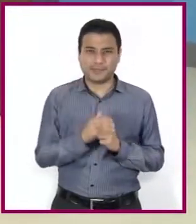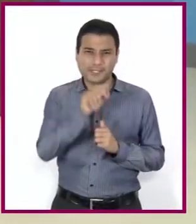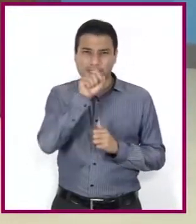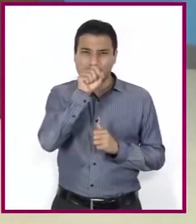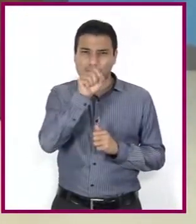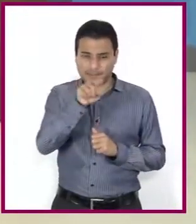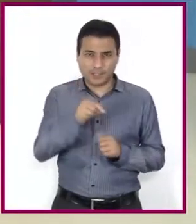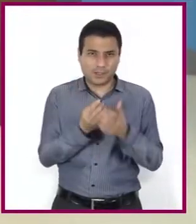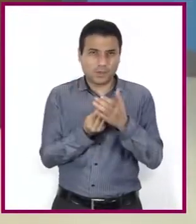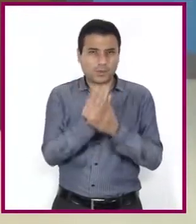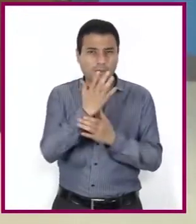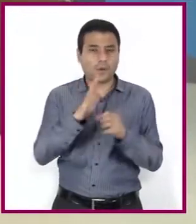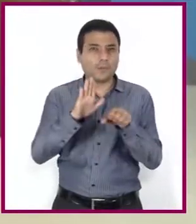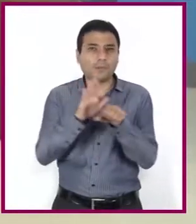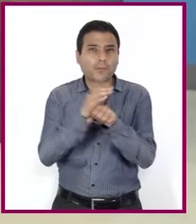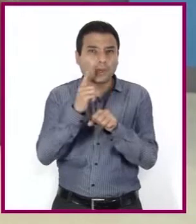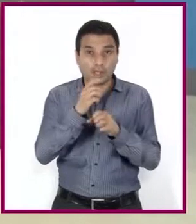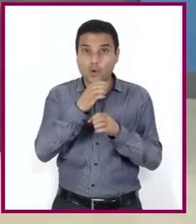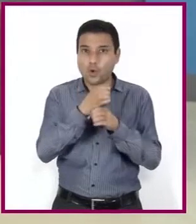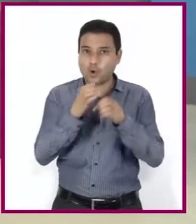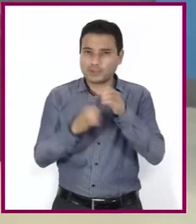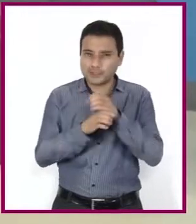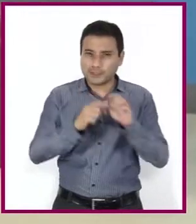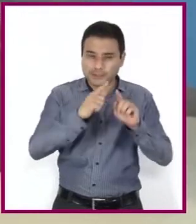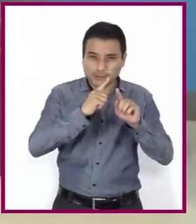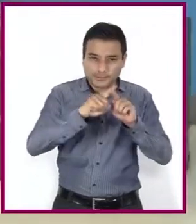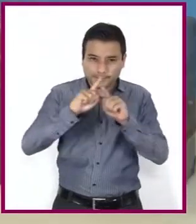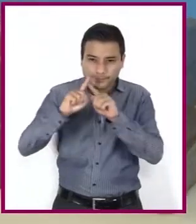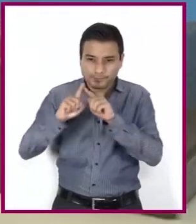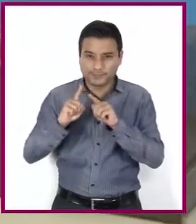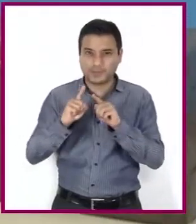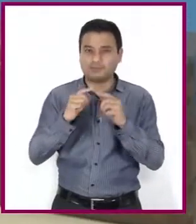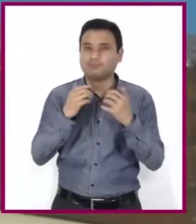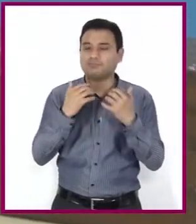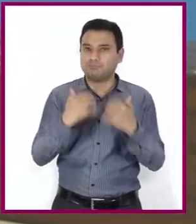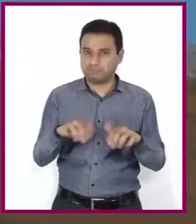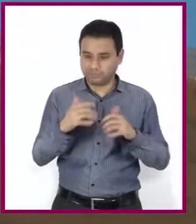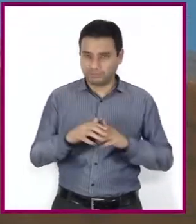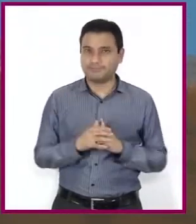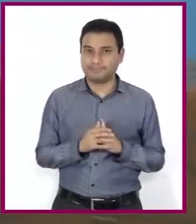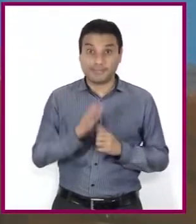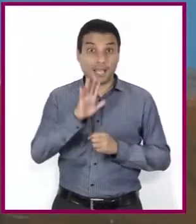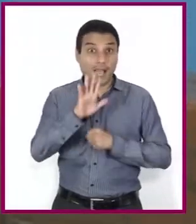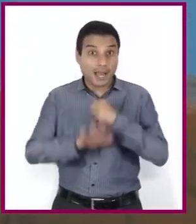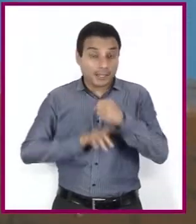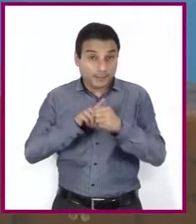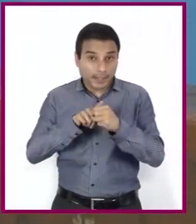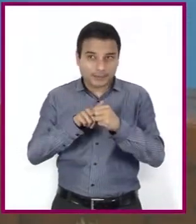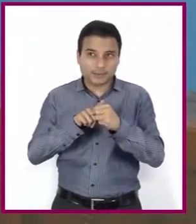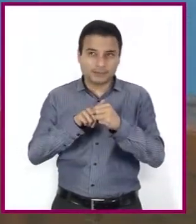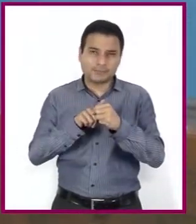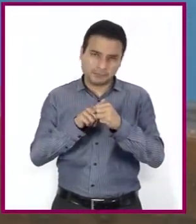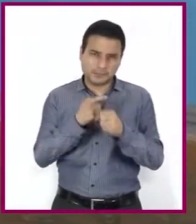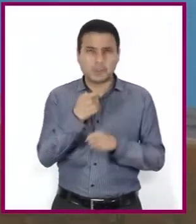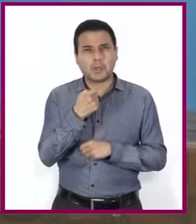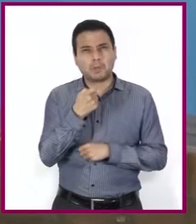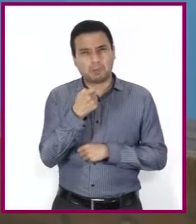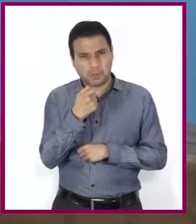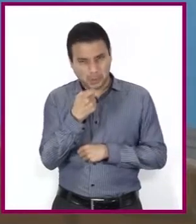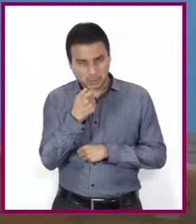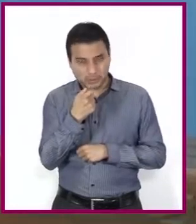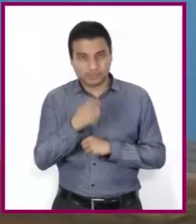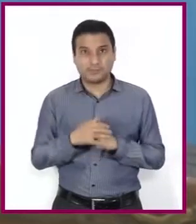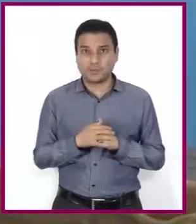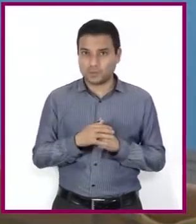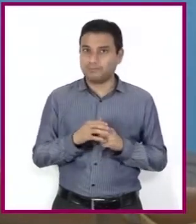nuevo por ser todas sus cosas diferentísimas de las del nuestro. Los animales en general, aunque son pocos en especie, son